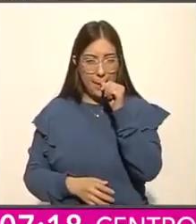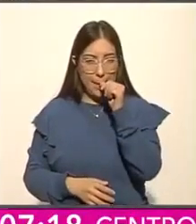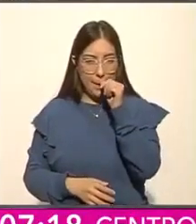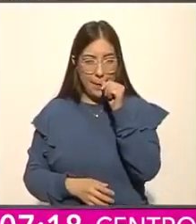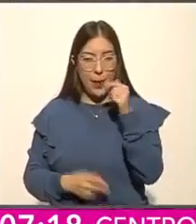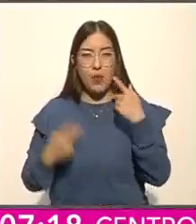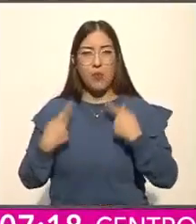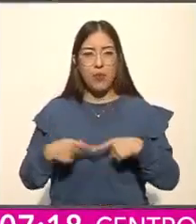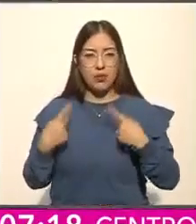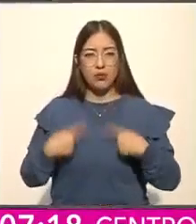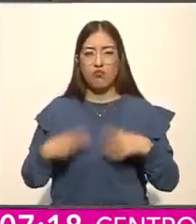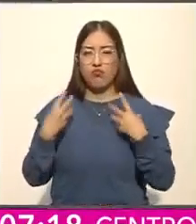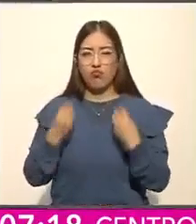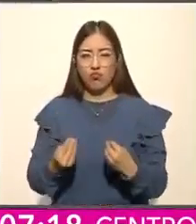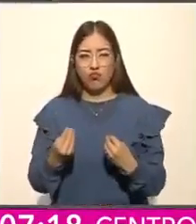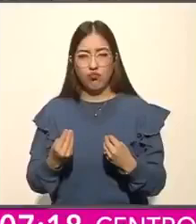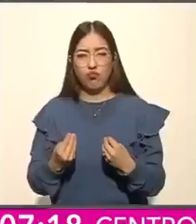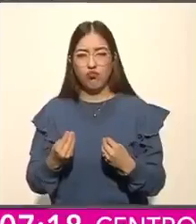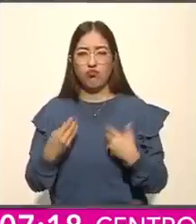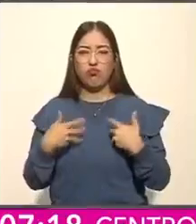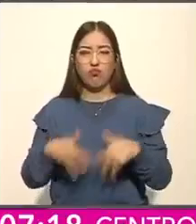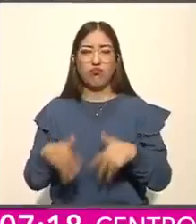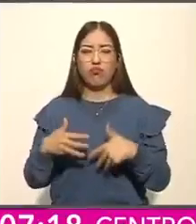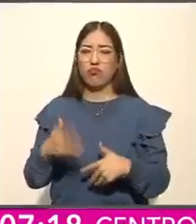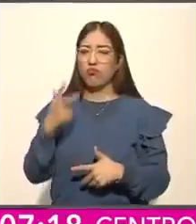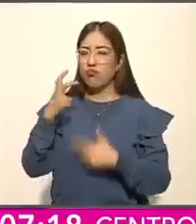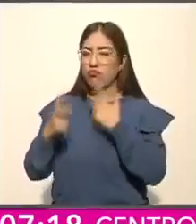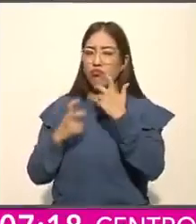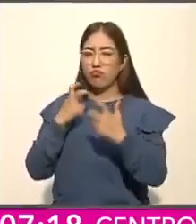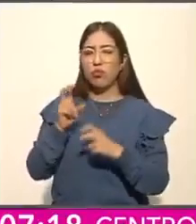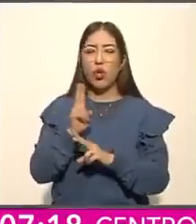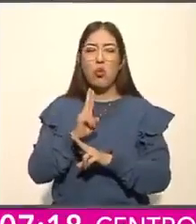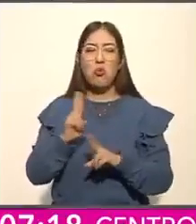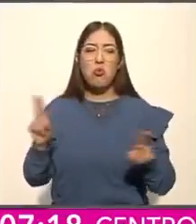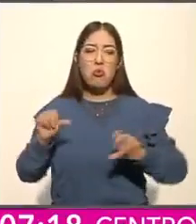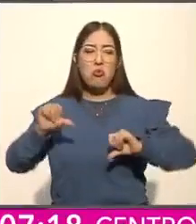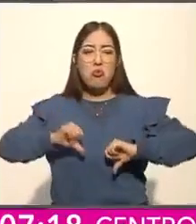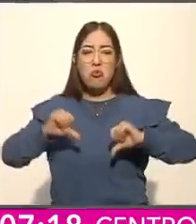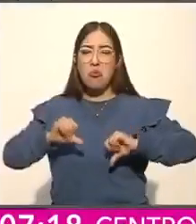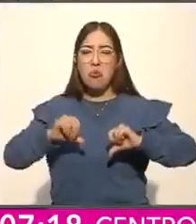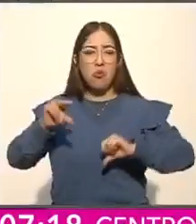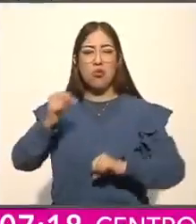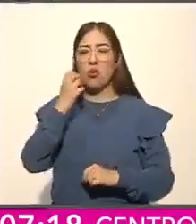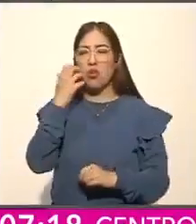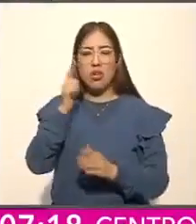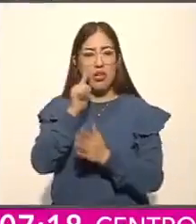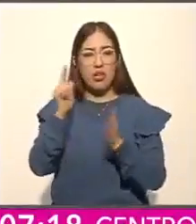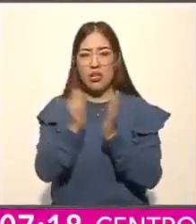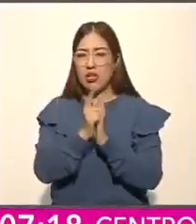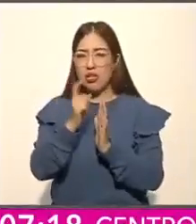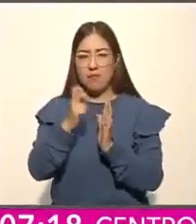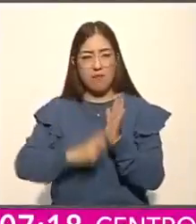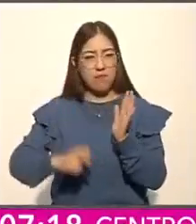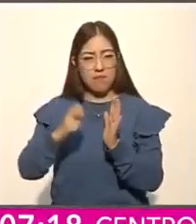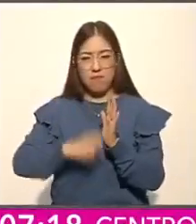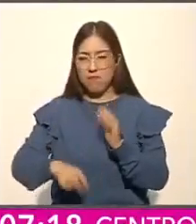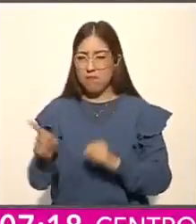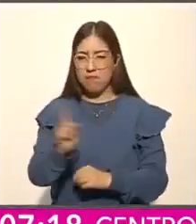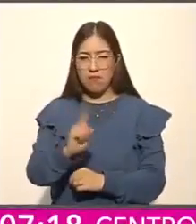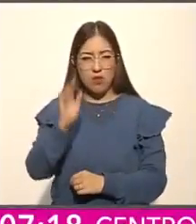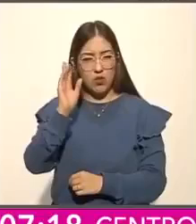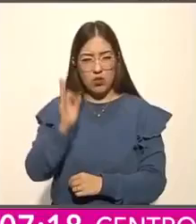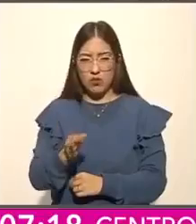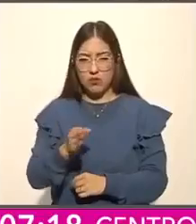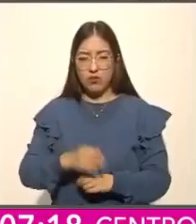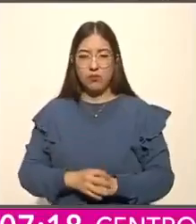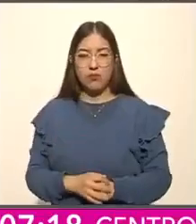del Poder Judicial lo abuchearon. No a la reforma, no a la reforma, le